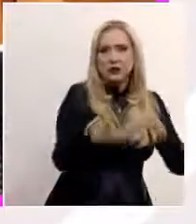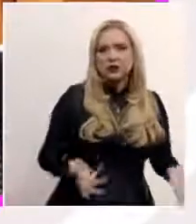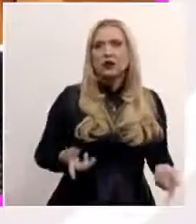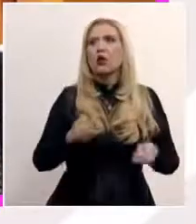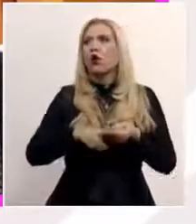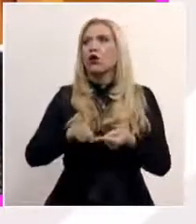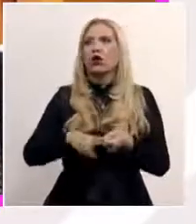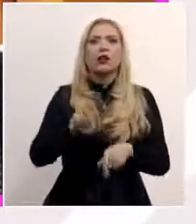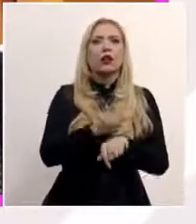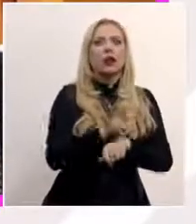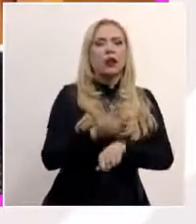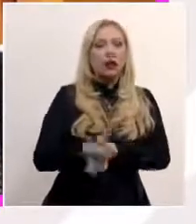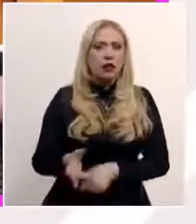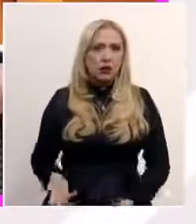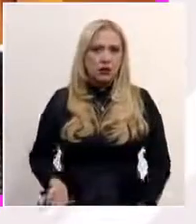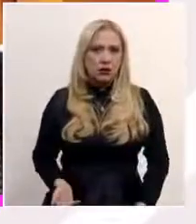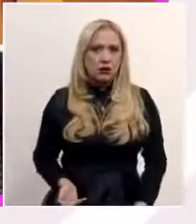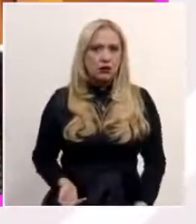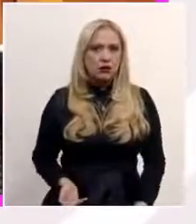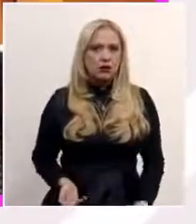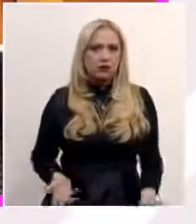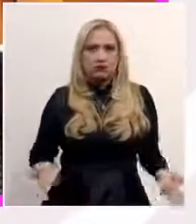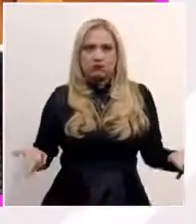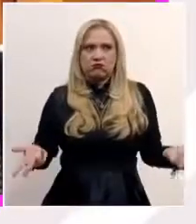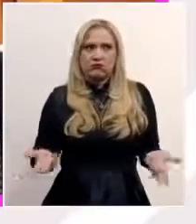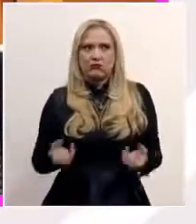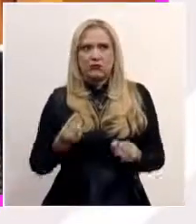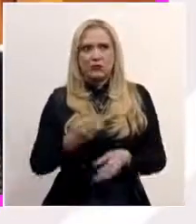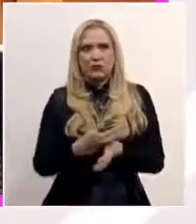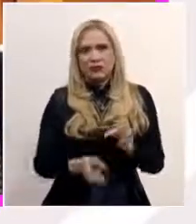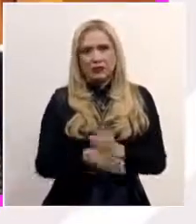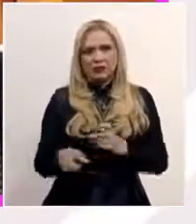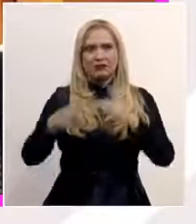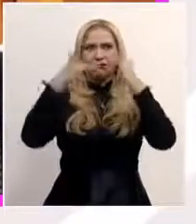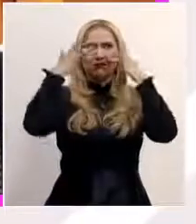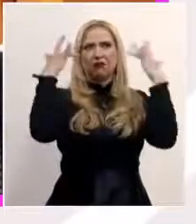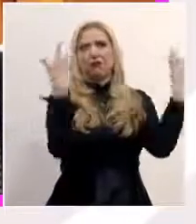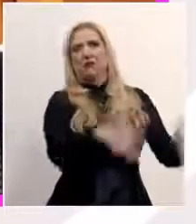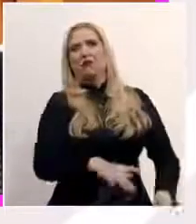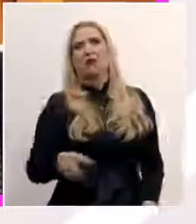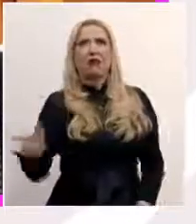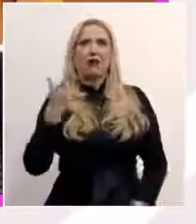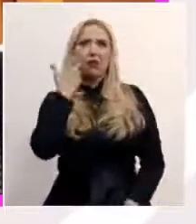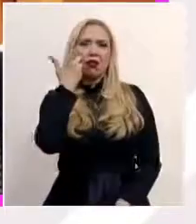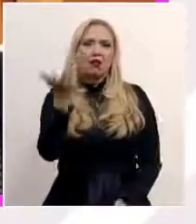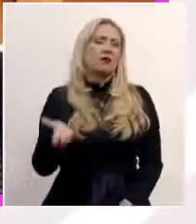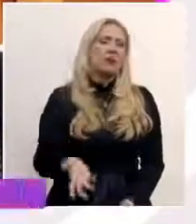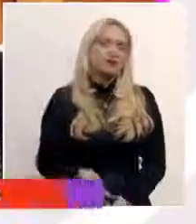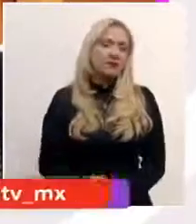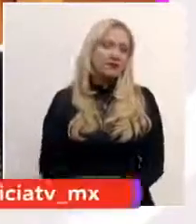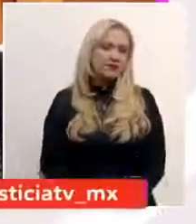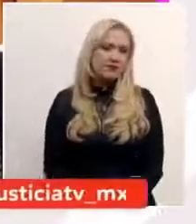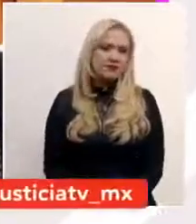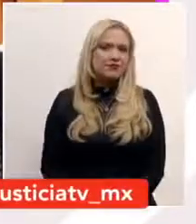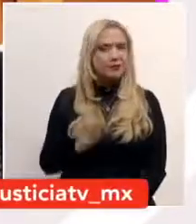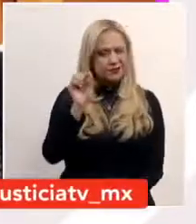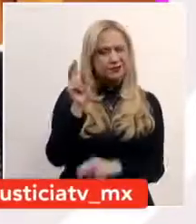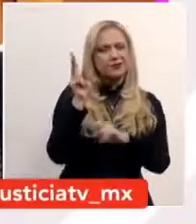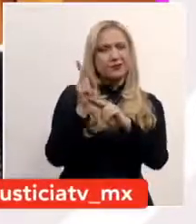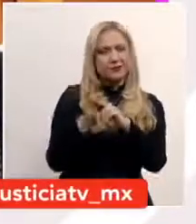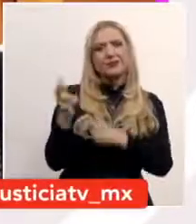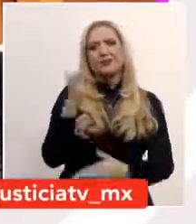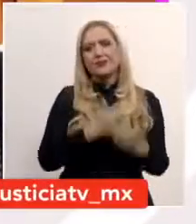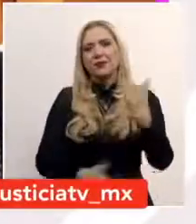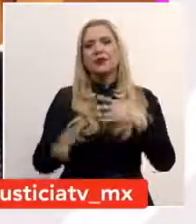vas a dejar al hijo, ¿no? Entre otras cuestiones que implica la seguridad social. Vamos a hacer un corte, estamos en Espacio